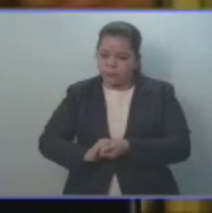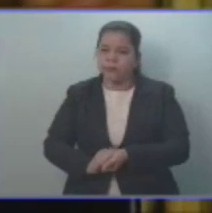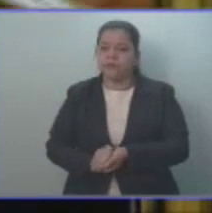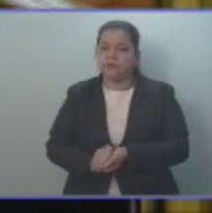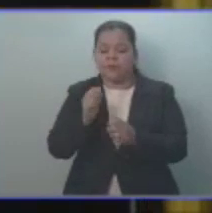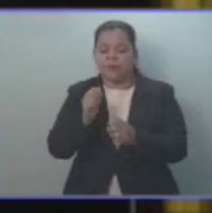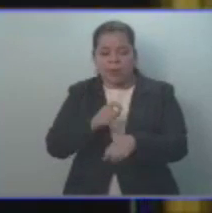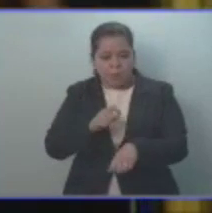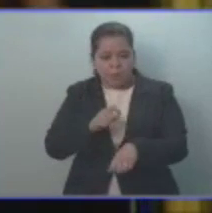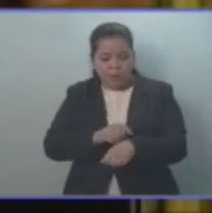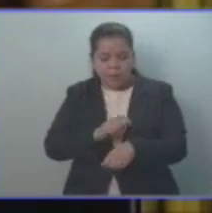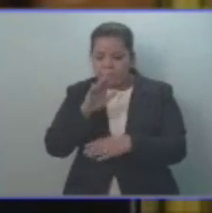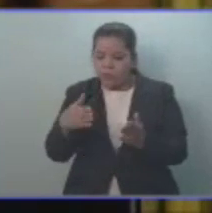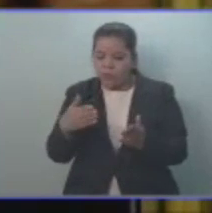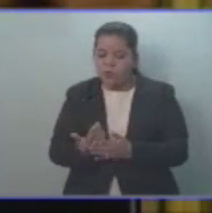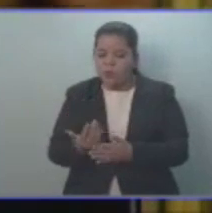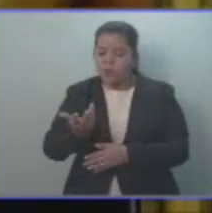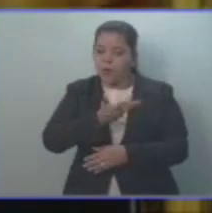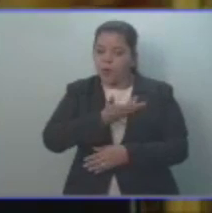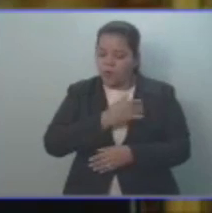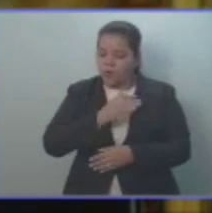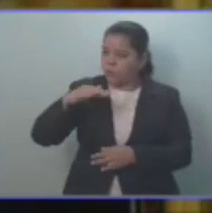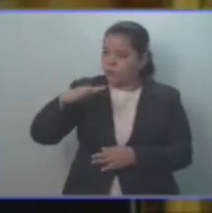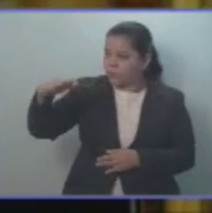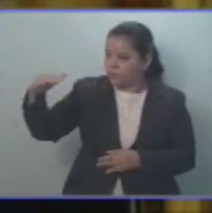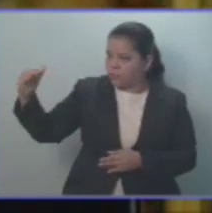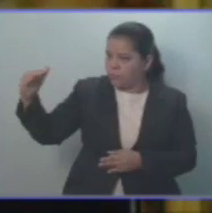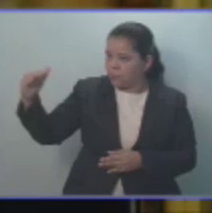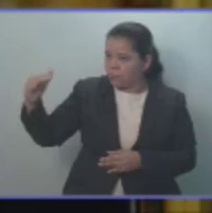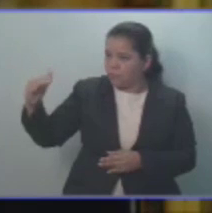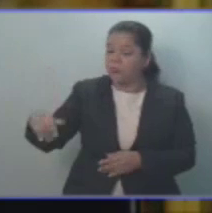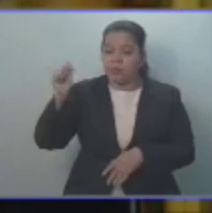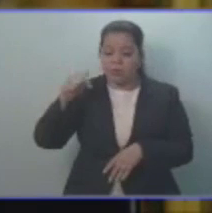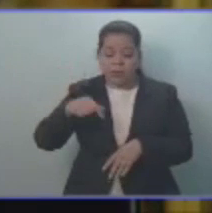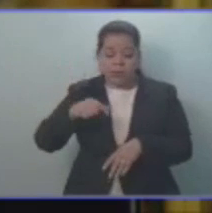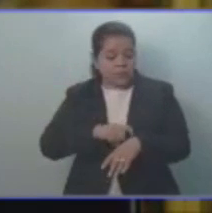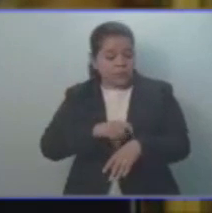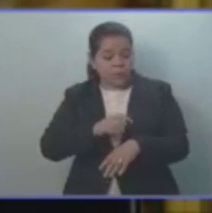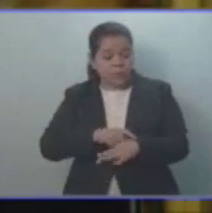la unificación de nuestro país. Y